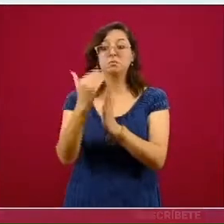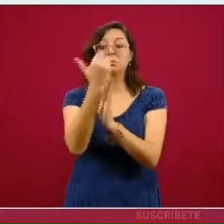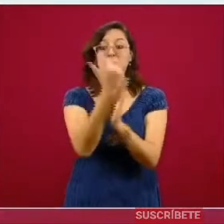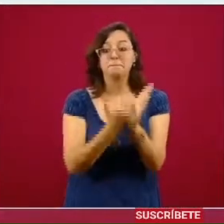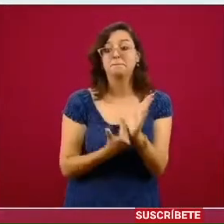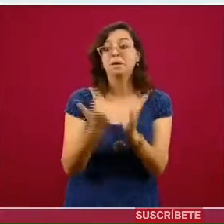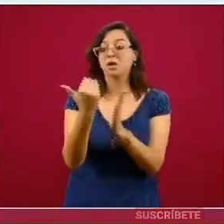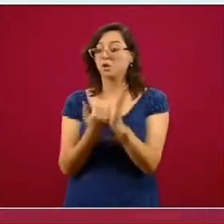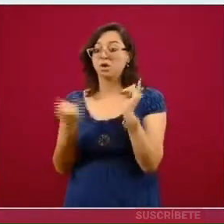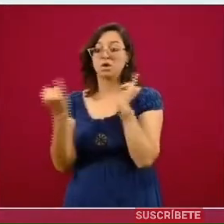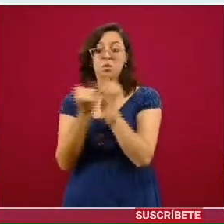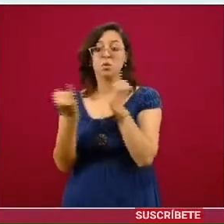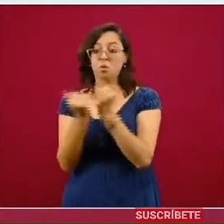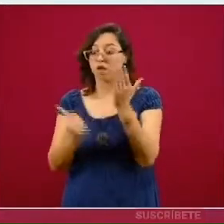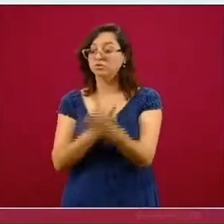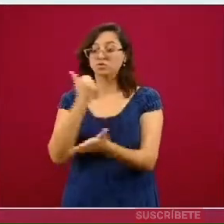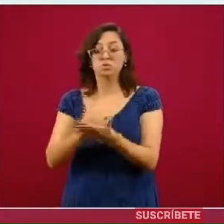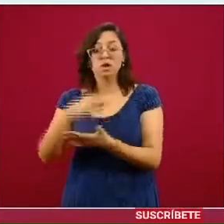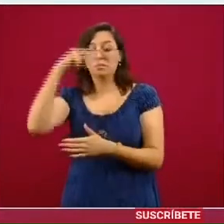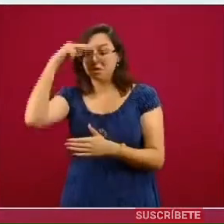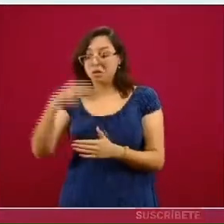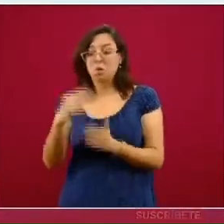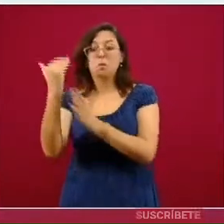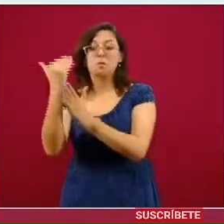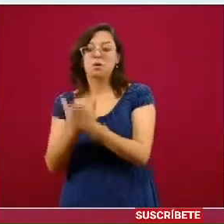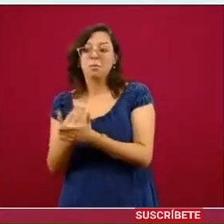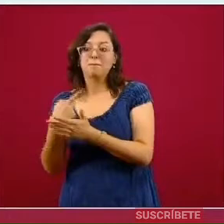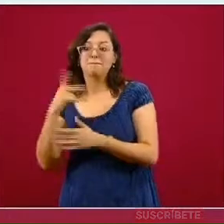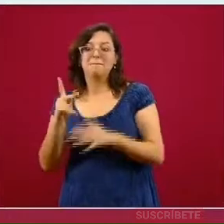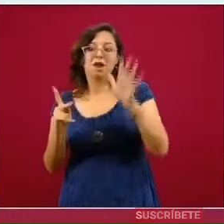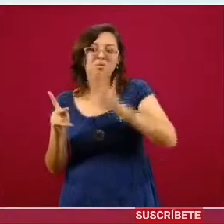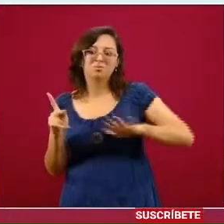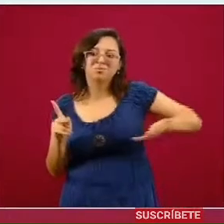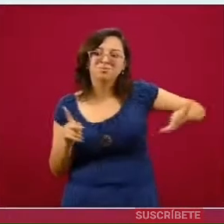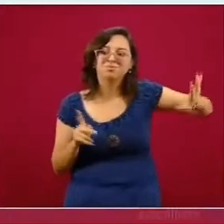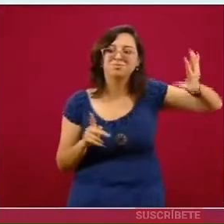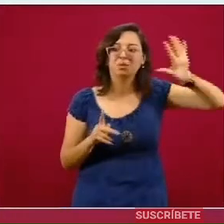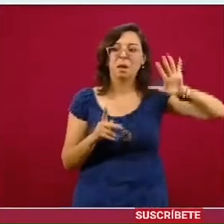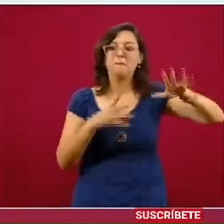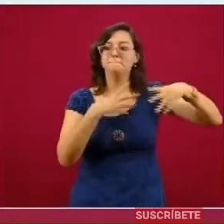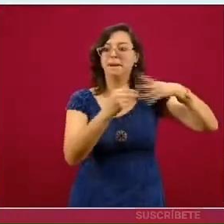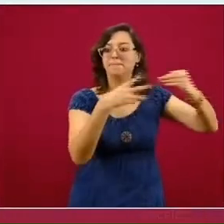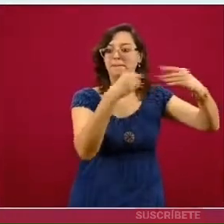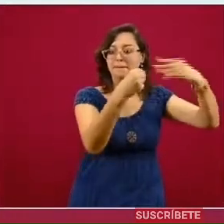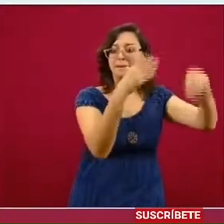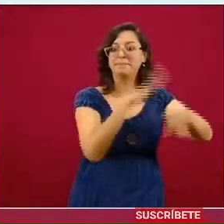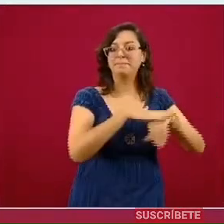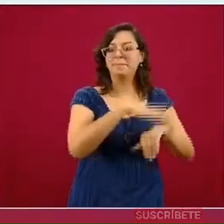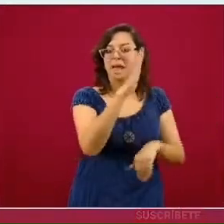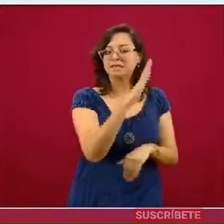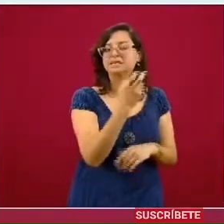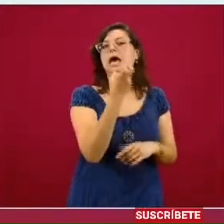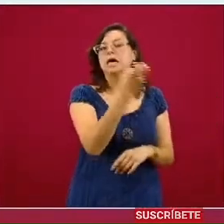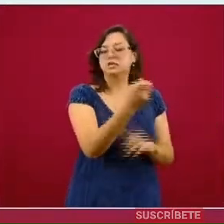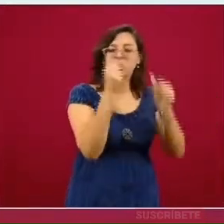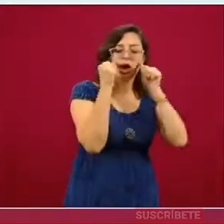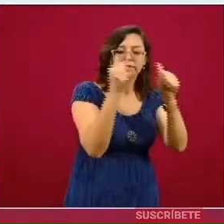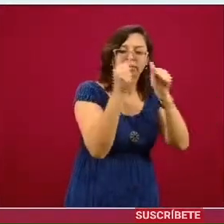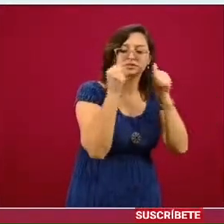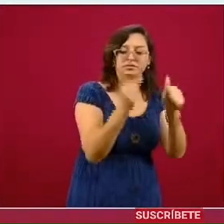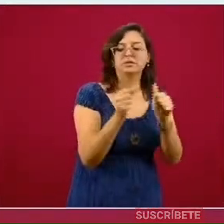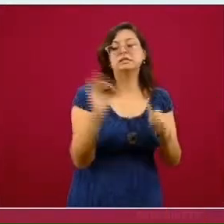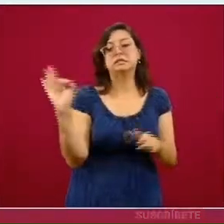abajo que tiene la Ciudad de México y otras zonas requieren una mayor atención. Entonces es